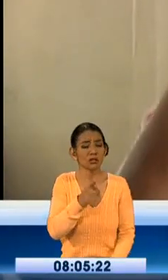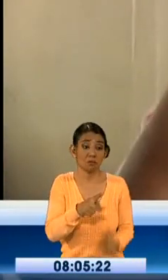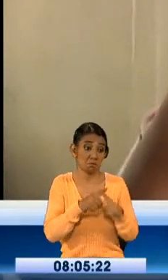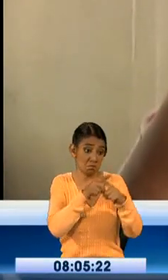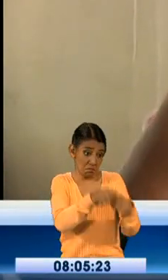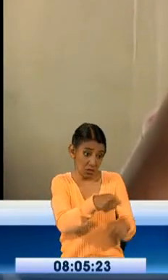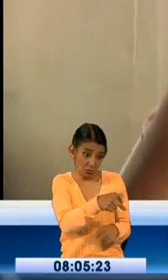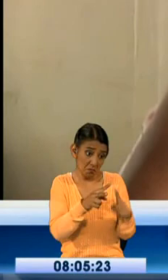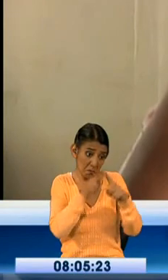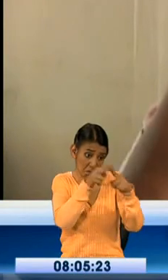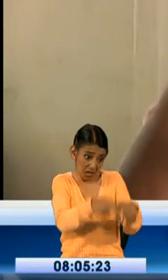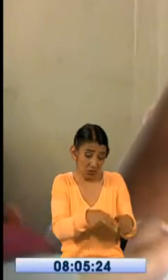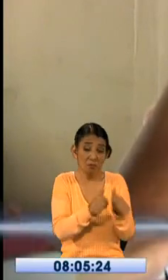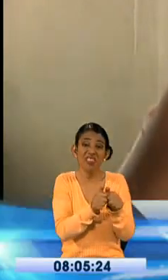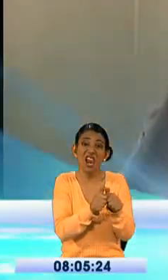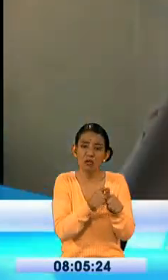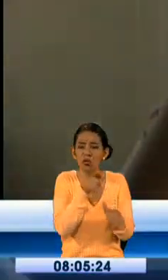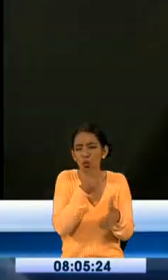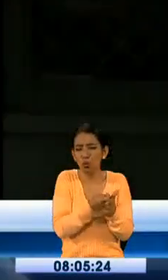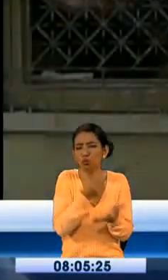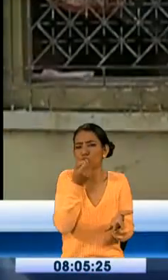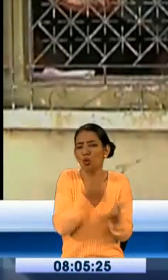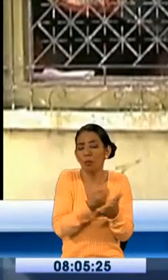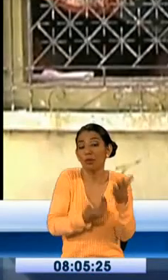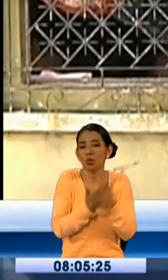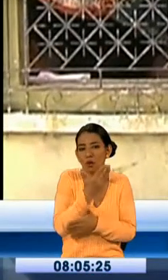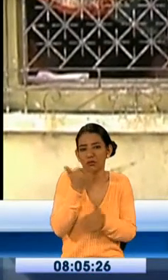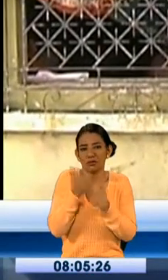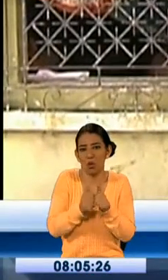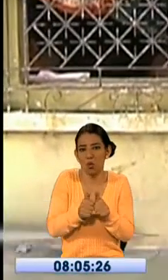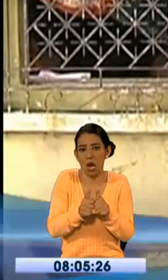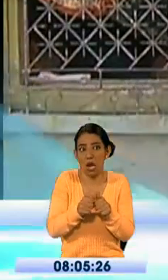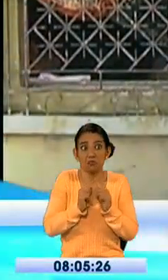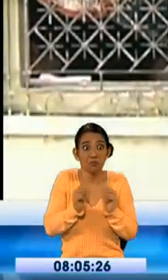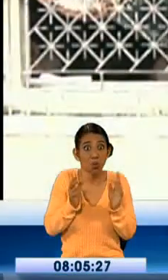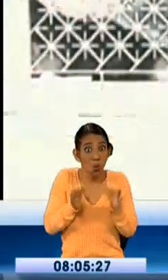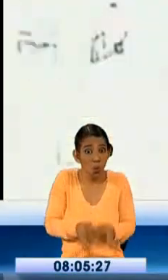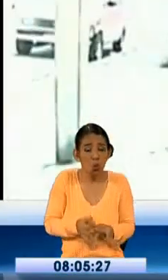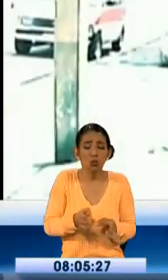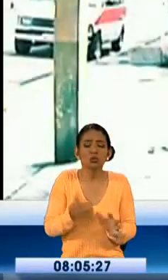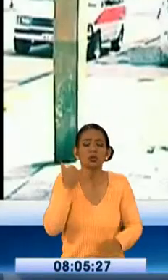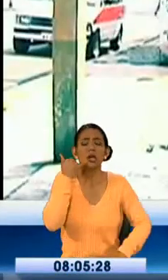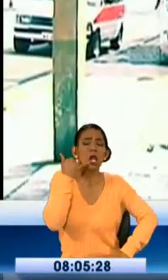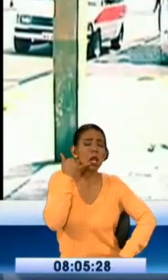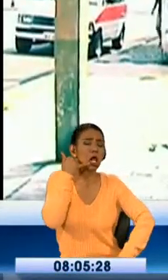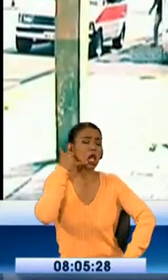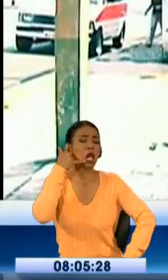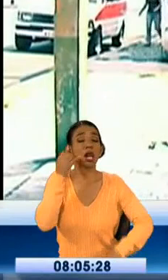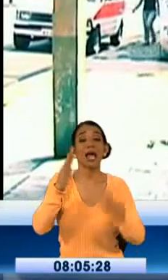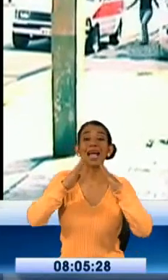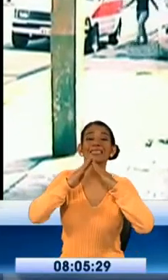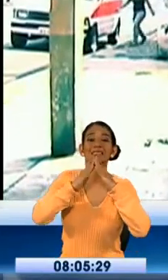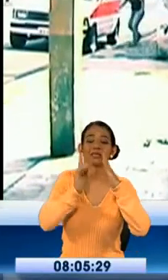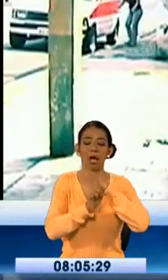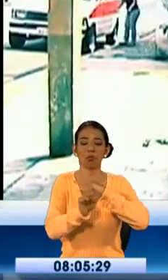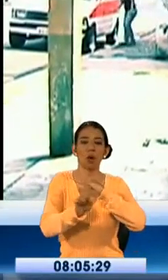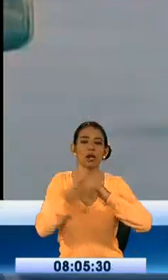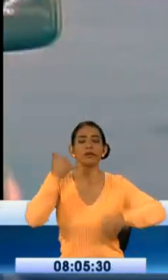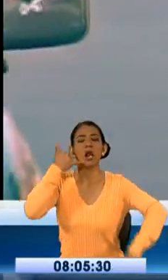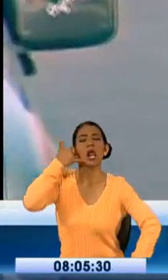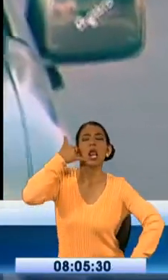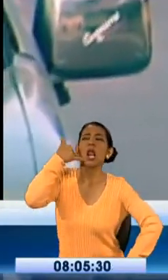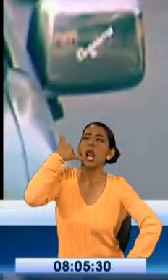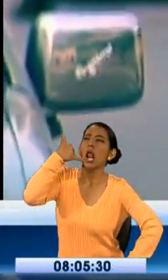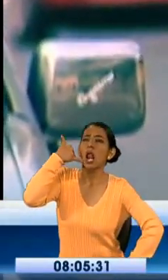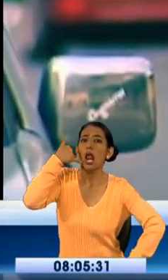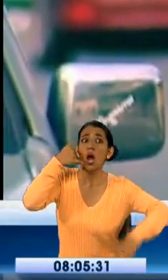teléfono, como recién se habían sacado nuevo el teléfono. Sin pensar en el peligro, se paró junto a la puerta y fue en ese instante que apareció un